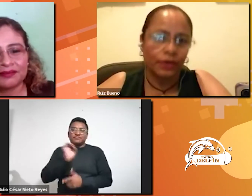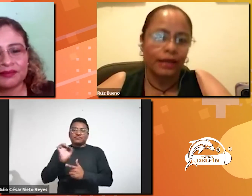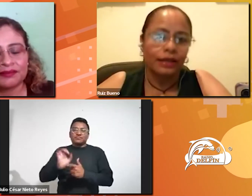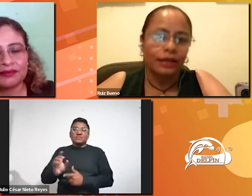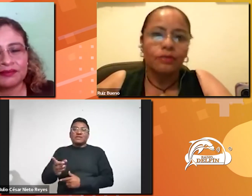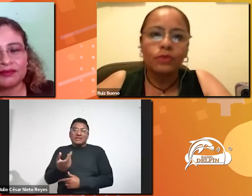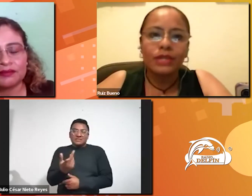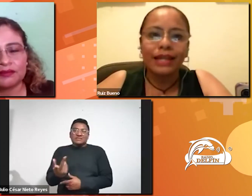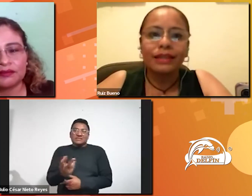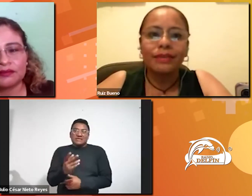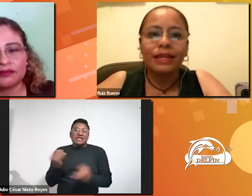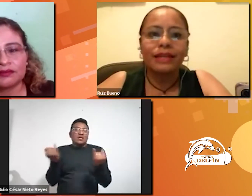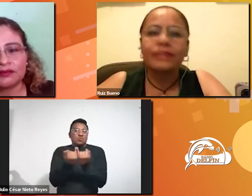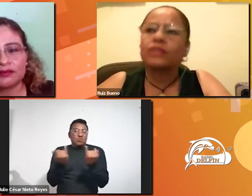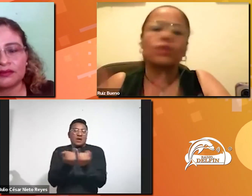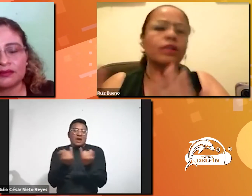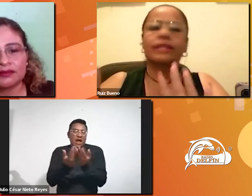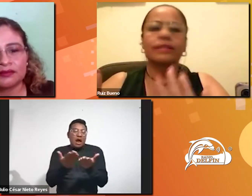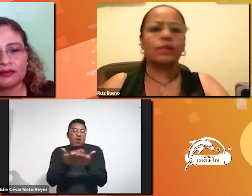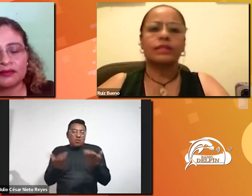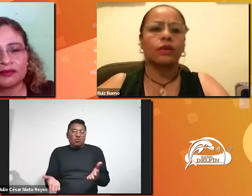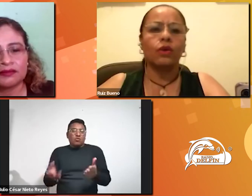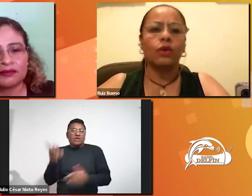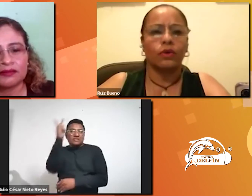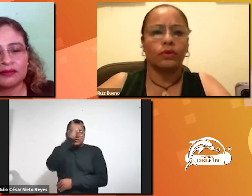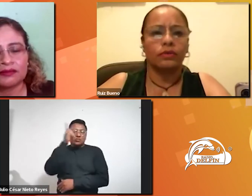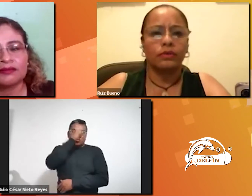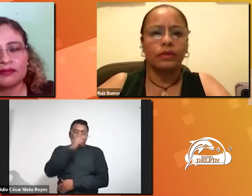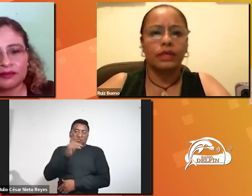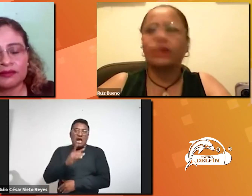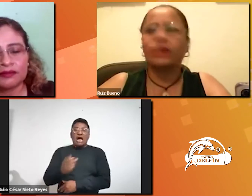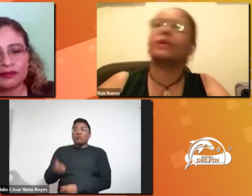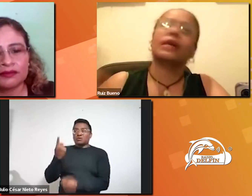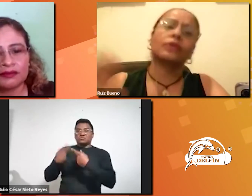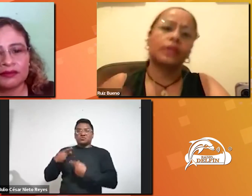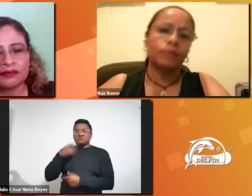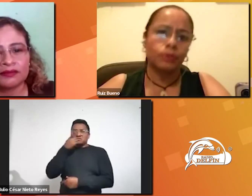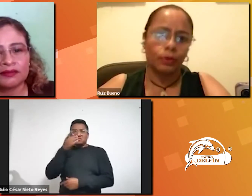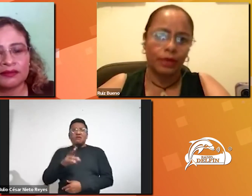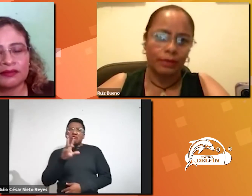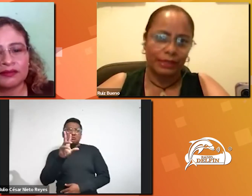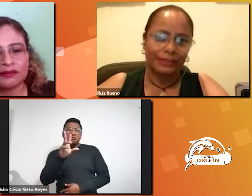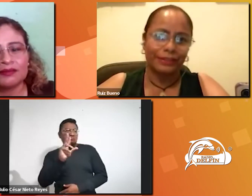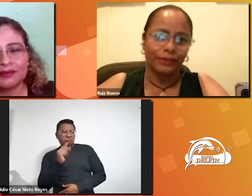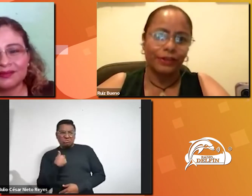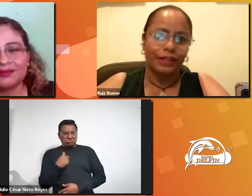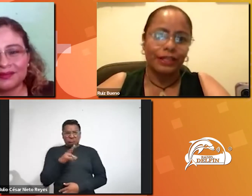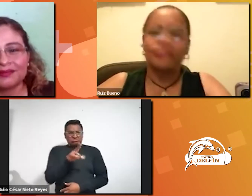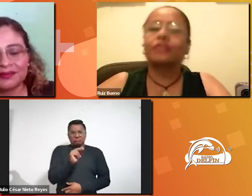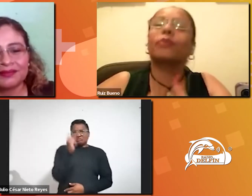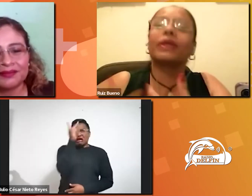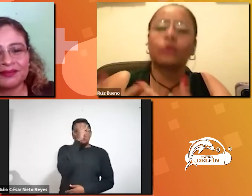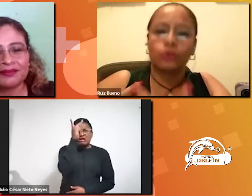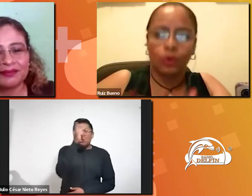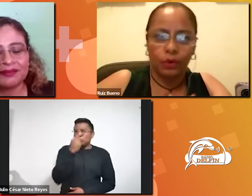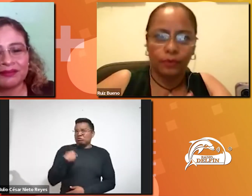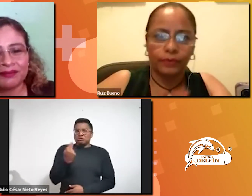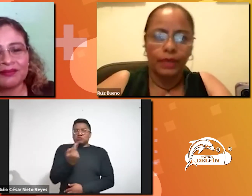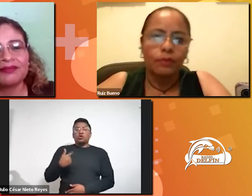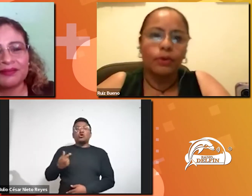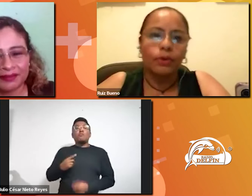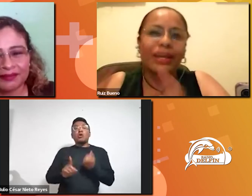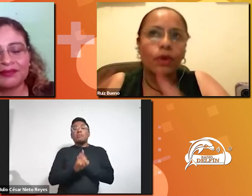proceso está viviendo la psicología. Mucha gente viene y dice, yo no necesito al psicólogo. ¿yo qué le voy a ir a contar mis problemas, no? Yo puedo